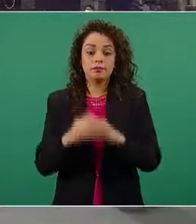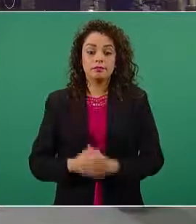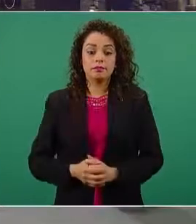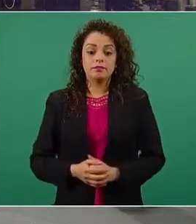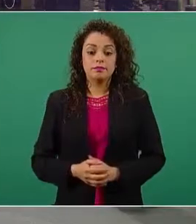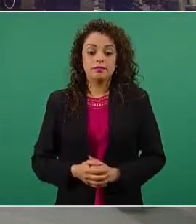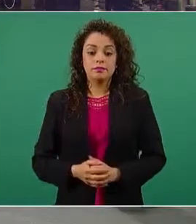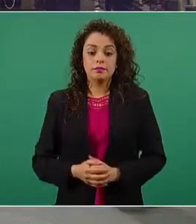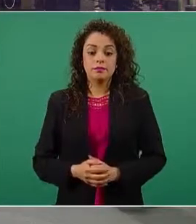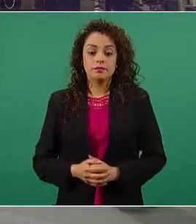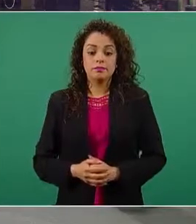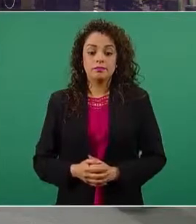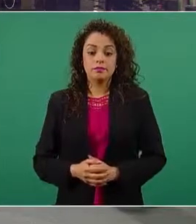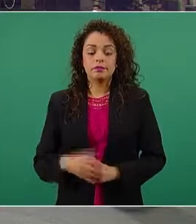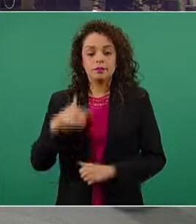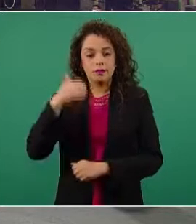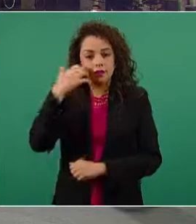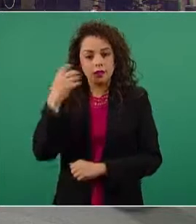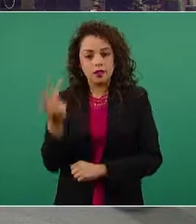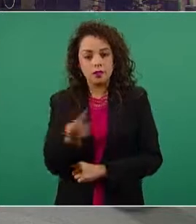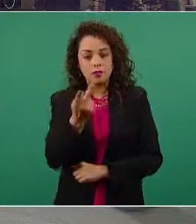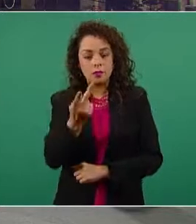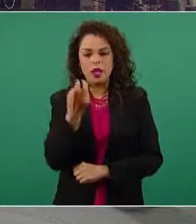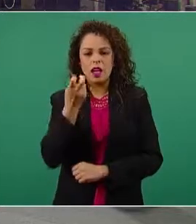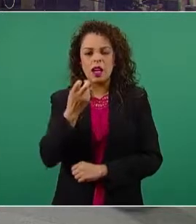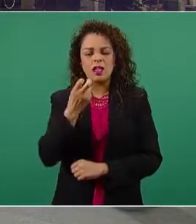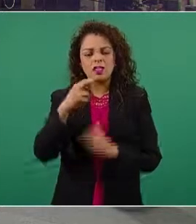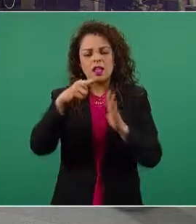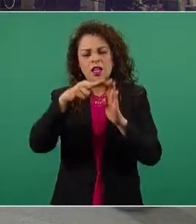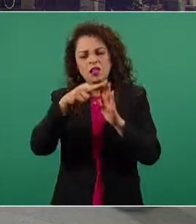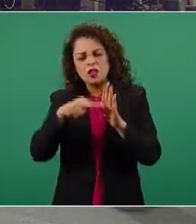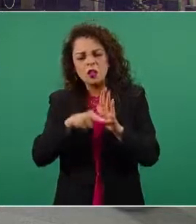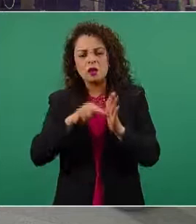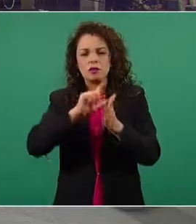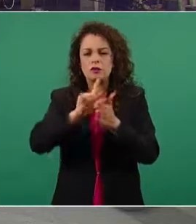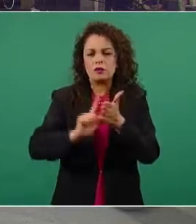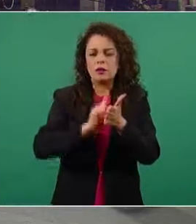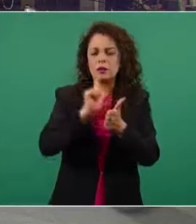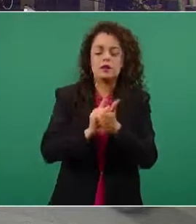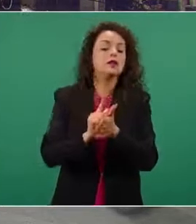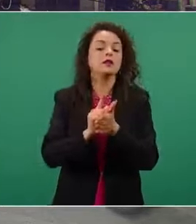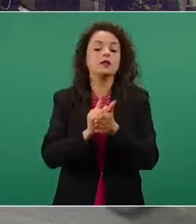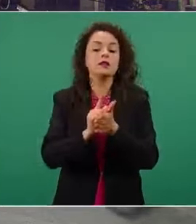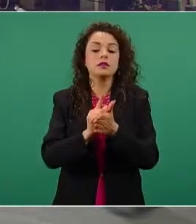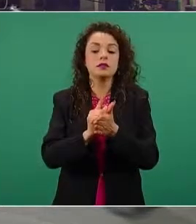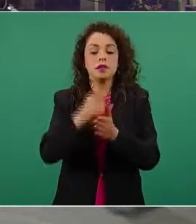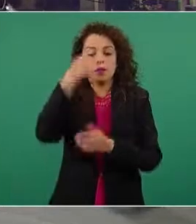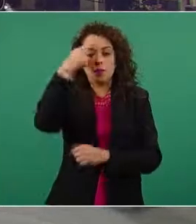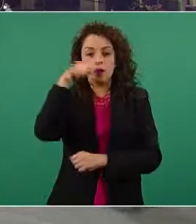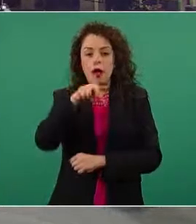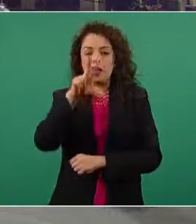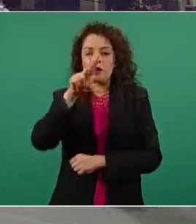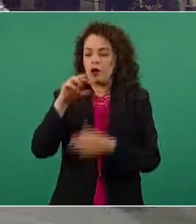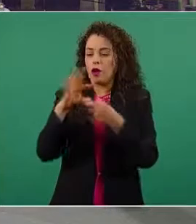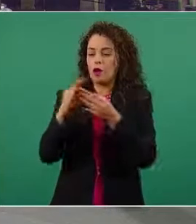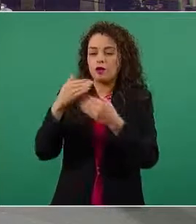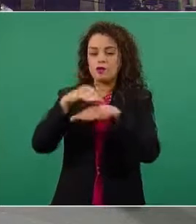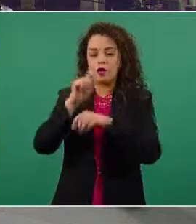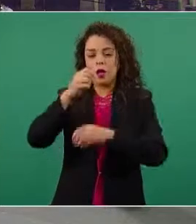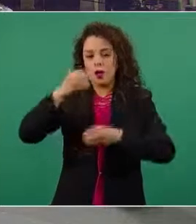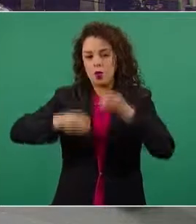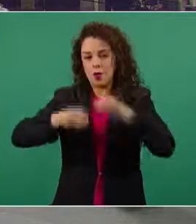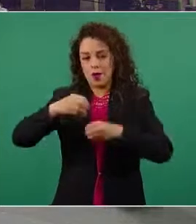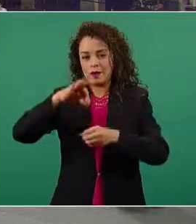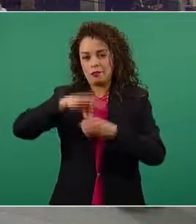Presidente, preguntarle, estas leyes, estas normas, por ejemplo, para que usted no se refiera a asuntos electorales, aplicar la norma máxima